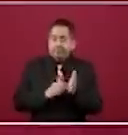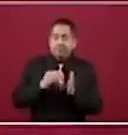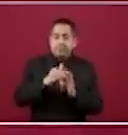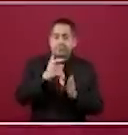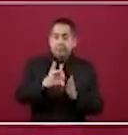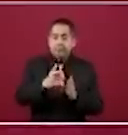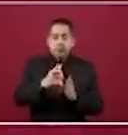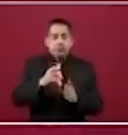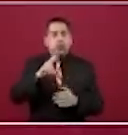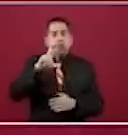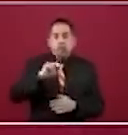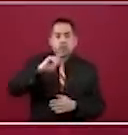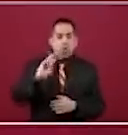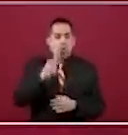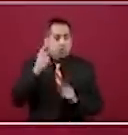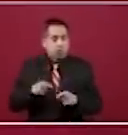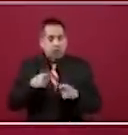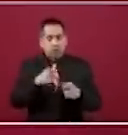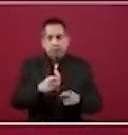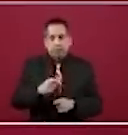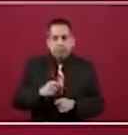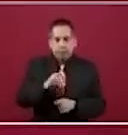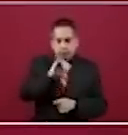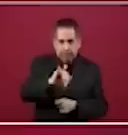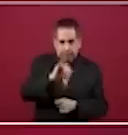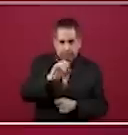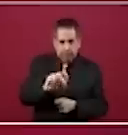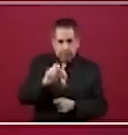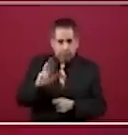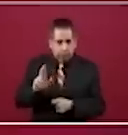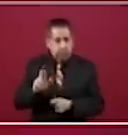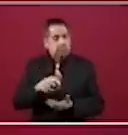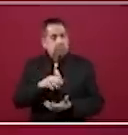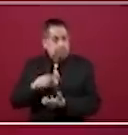la no devolución del impuesto sobre la renta.